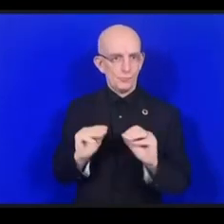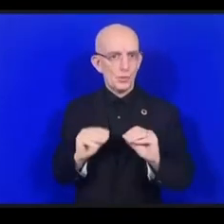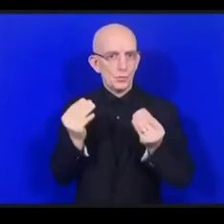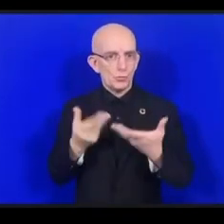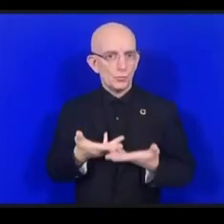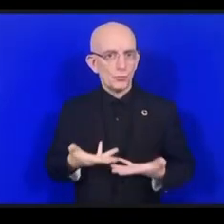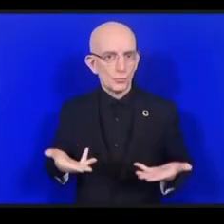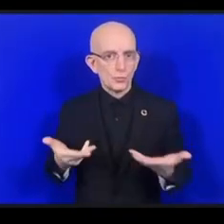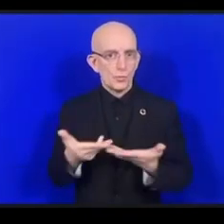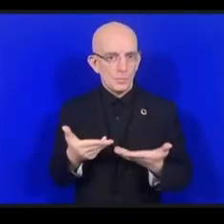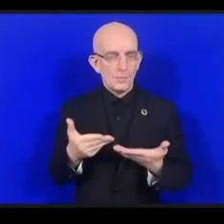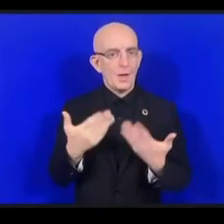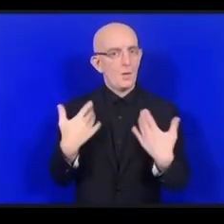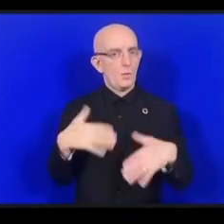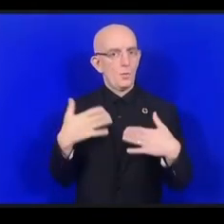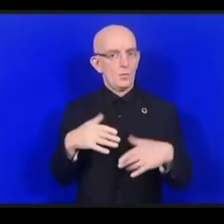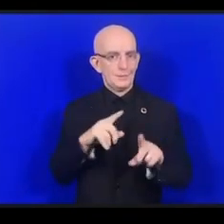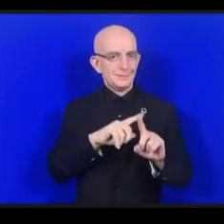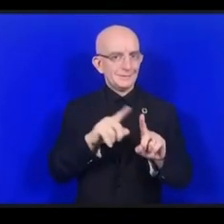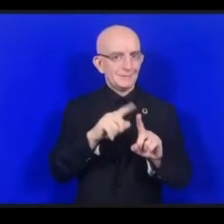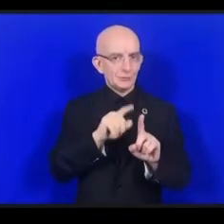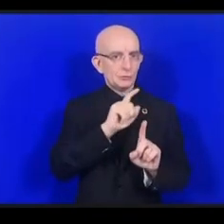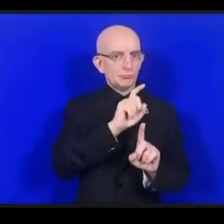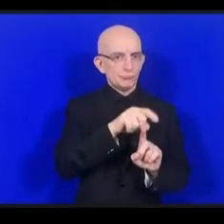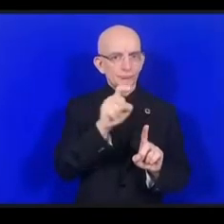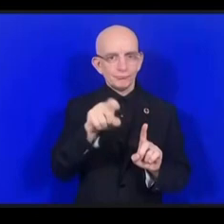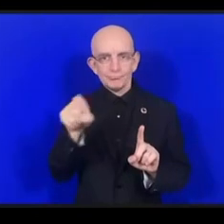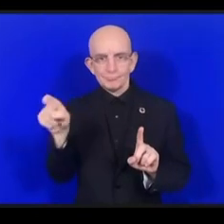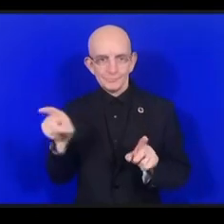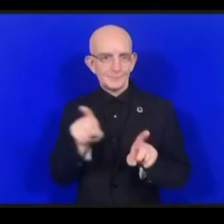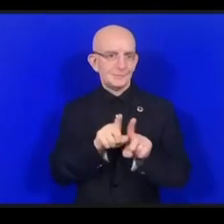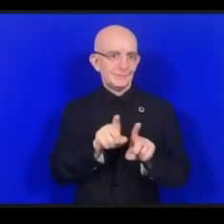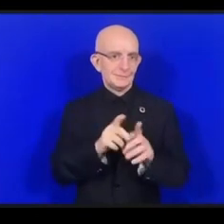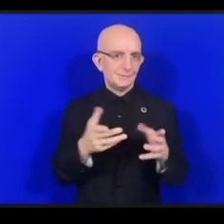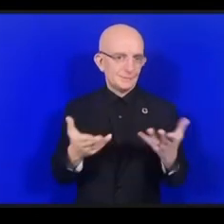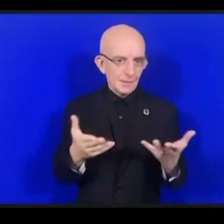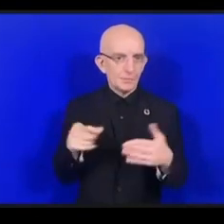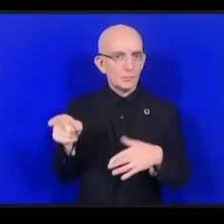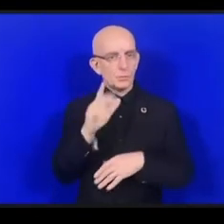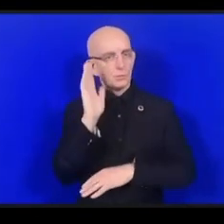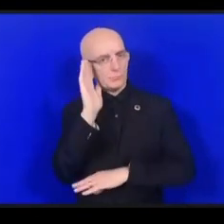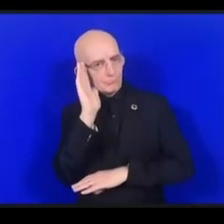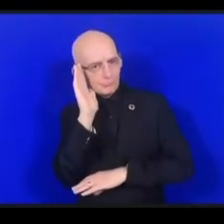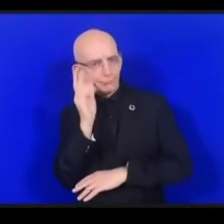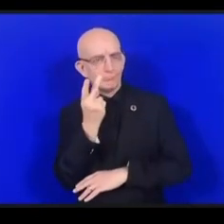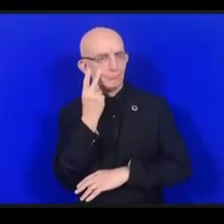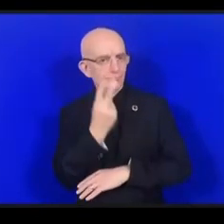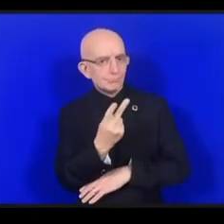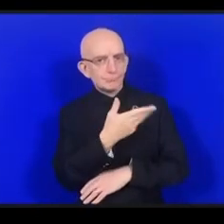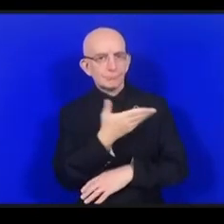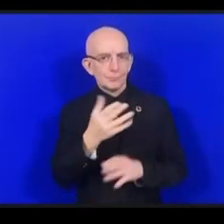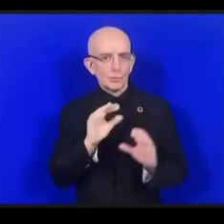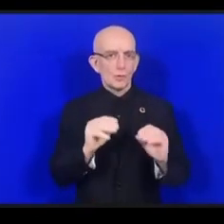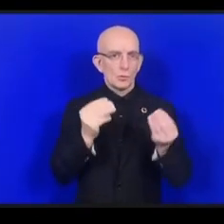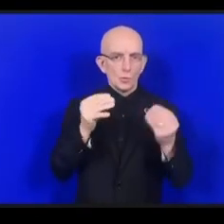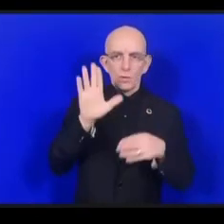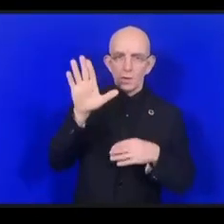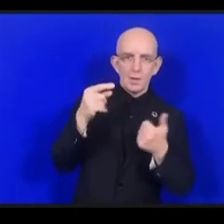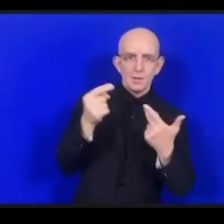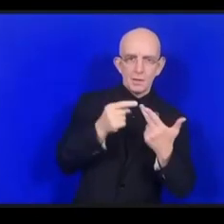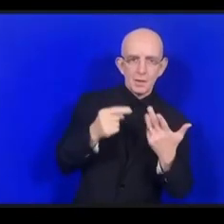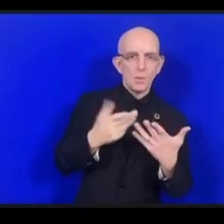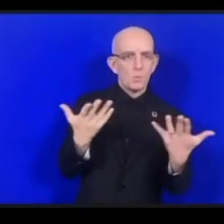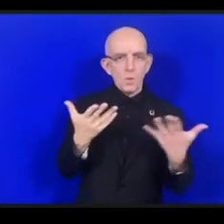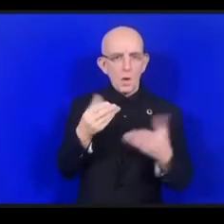jóvenes y que estarán atentos a lo que la gente jóven tiene que aportar en términos de la